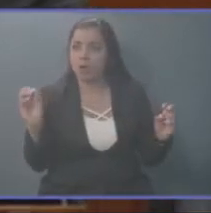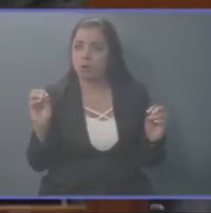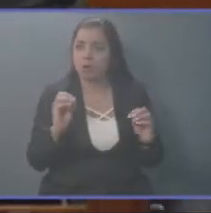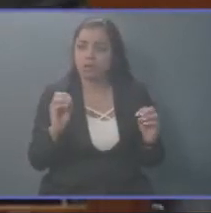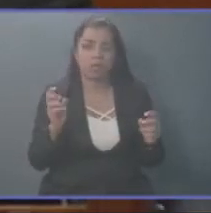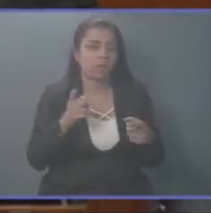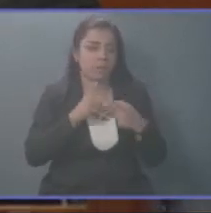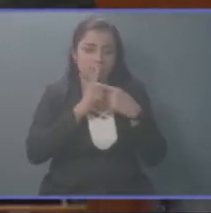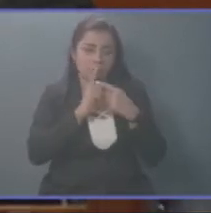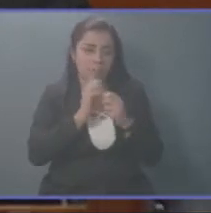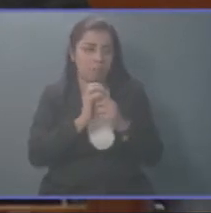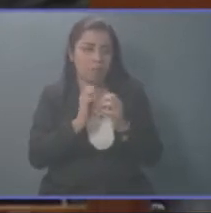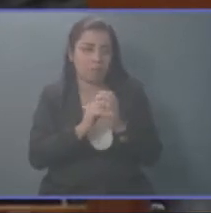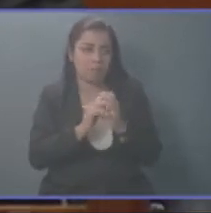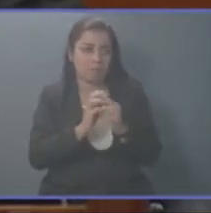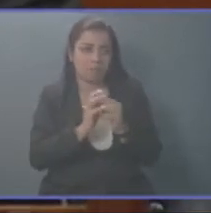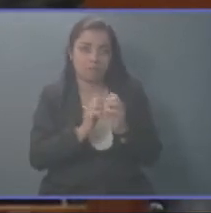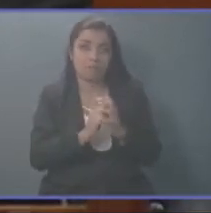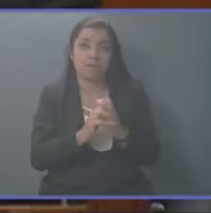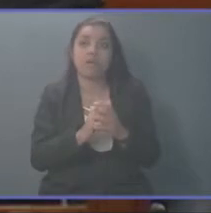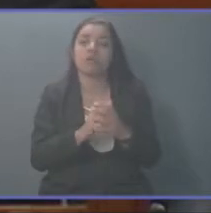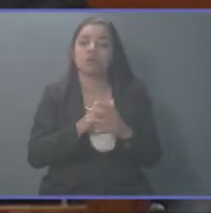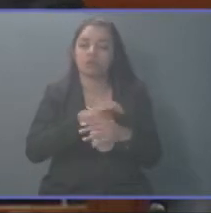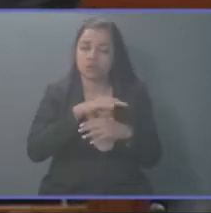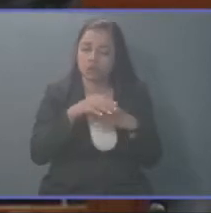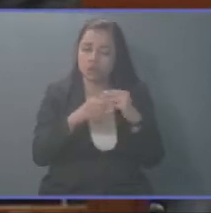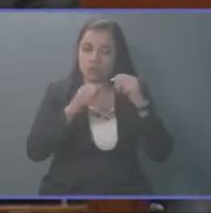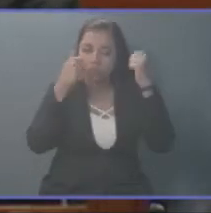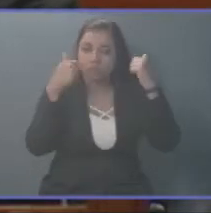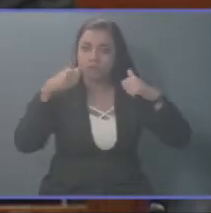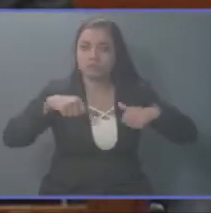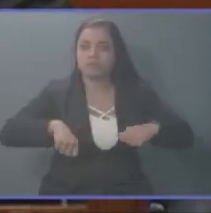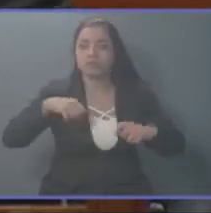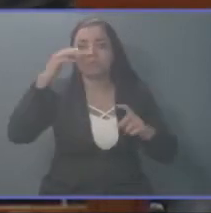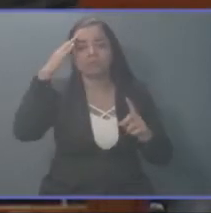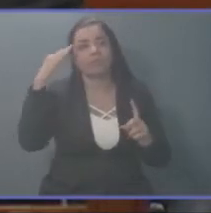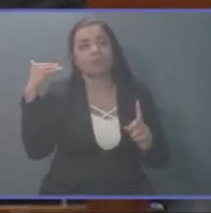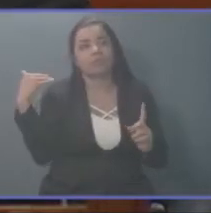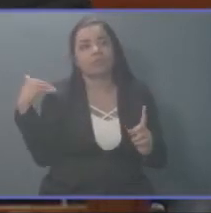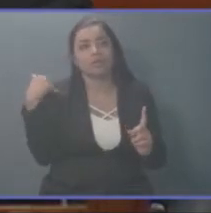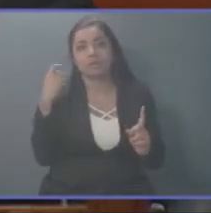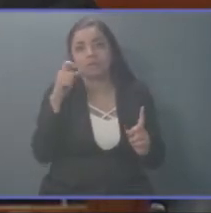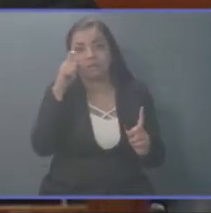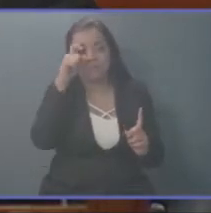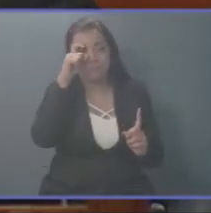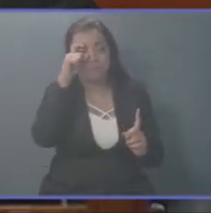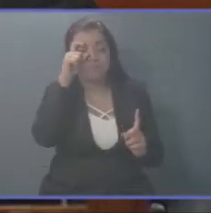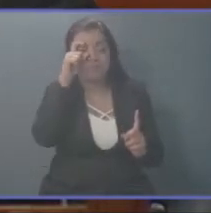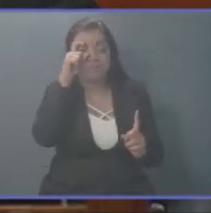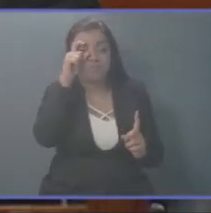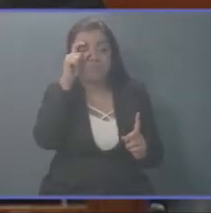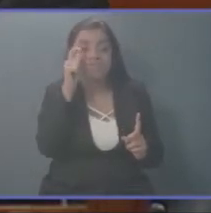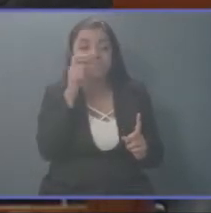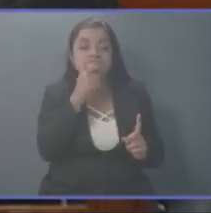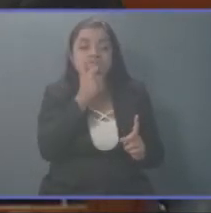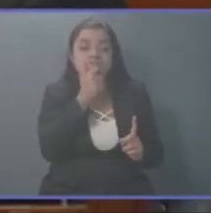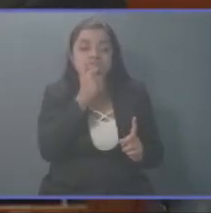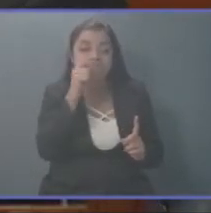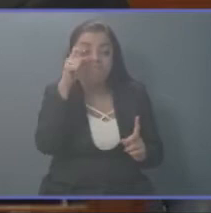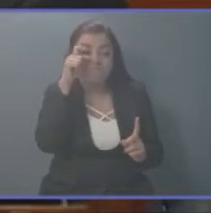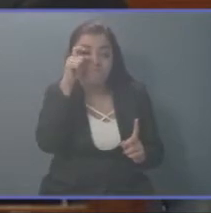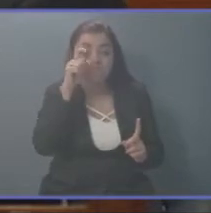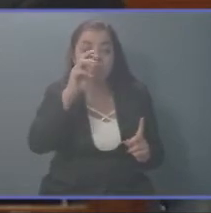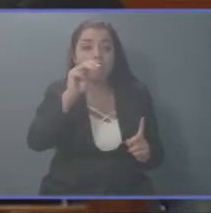ninguna objeción y fue por unanimidad, fue a la doctora María Isabel Rodríguez, a quien se